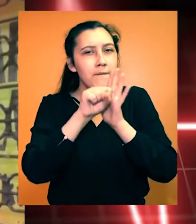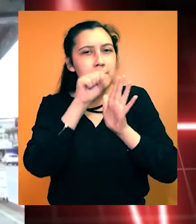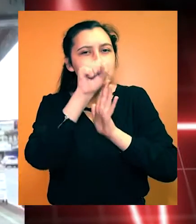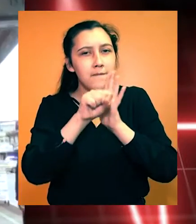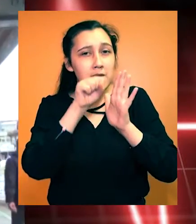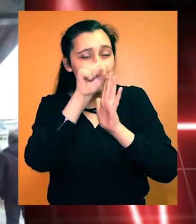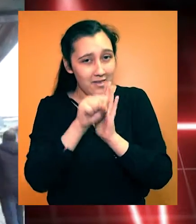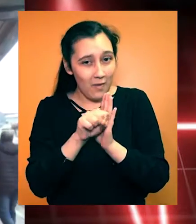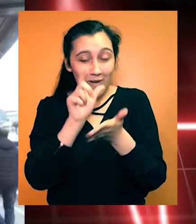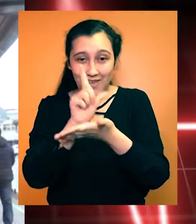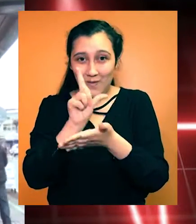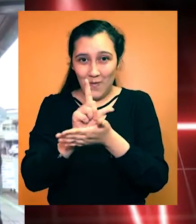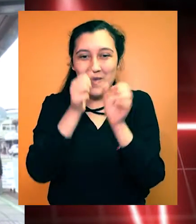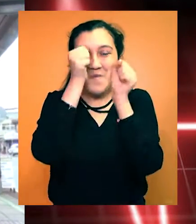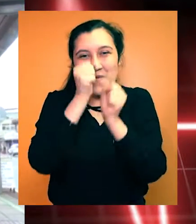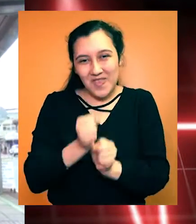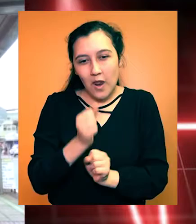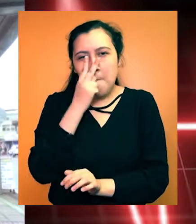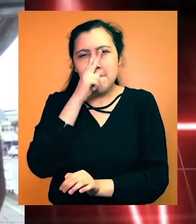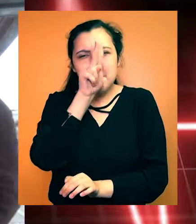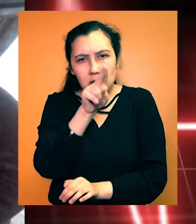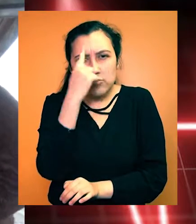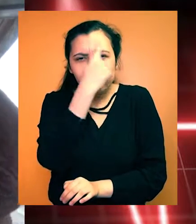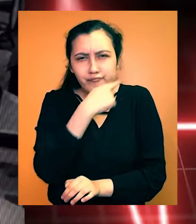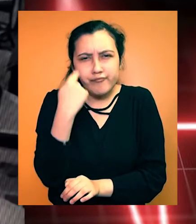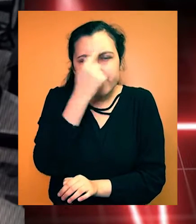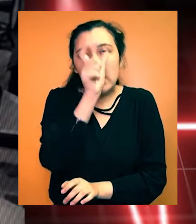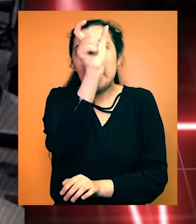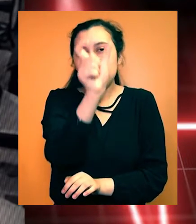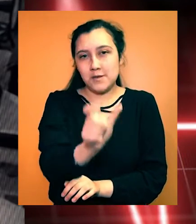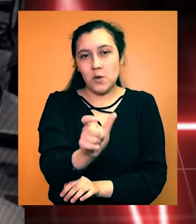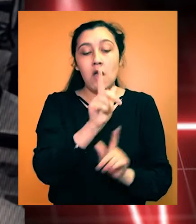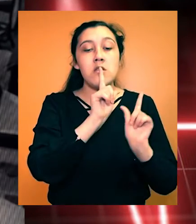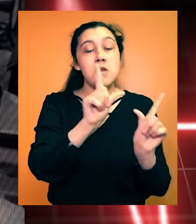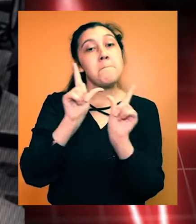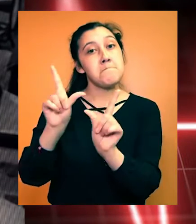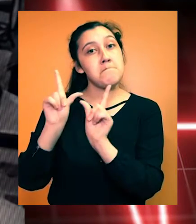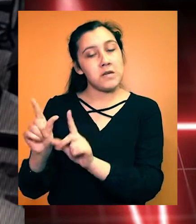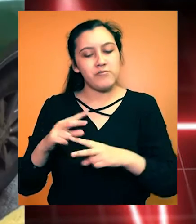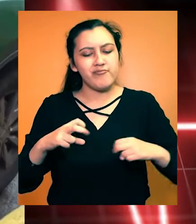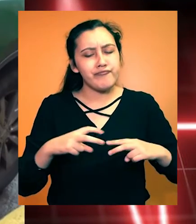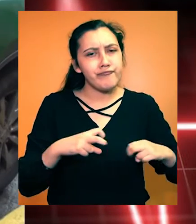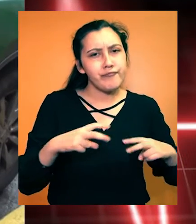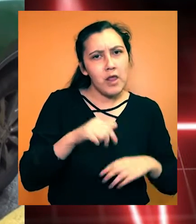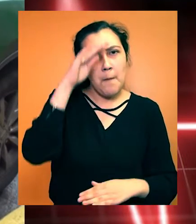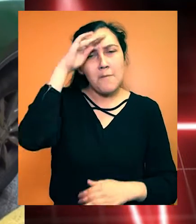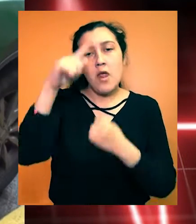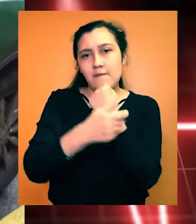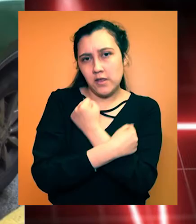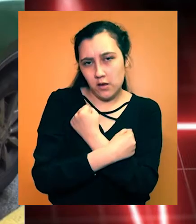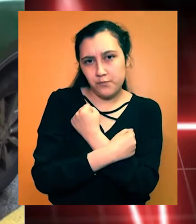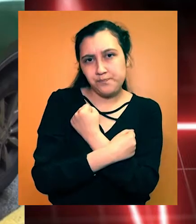que a través de las cámaras que tienen instaladas en el interior del recinto lograron captar el rostro del sujeto, imágenes que están